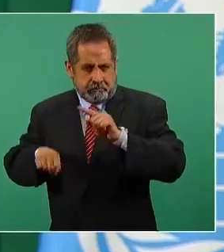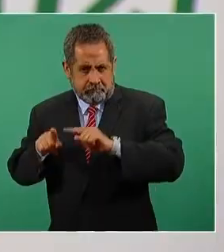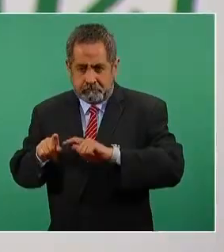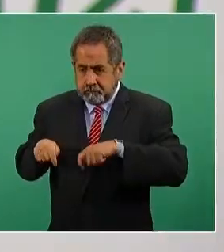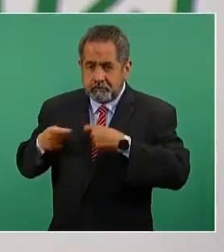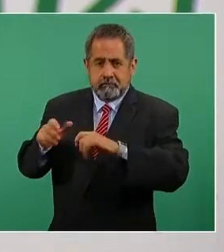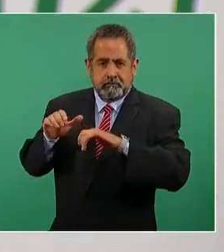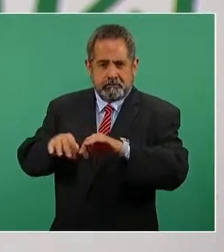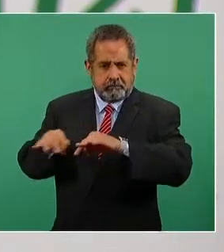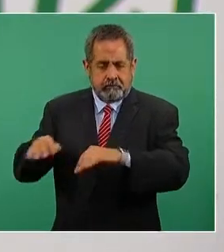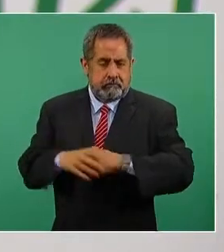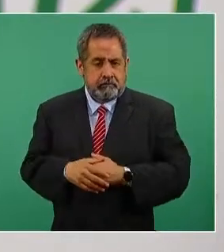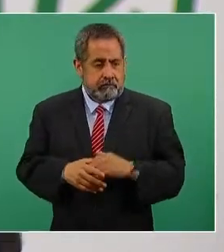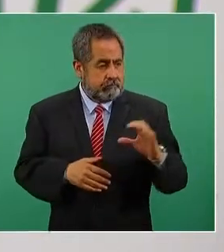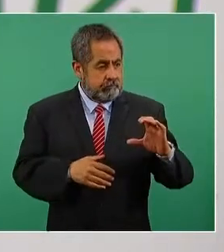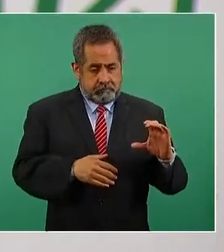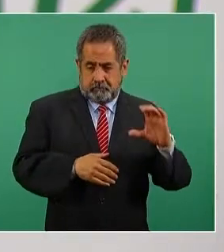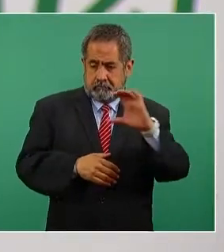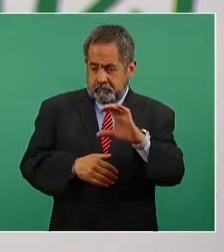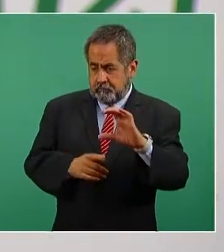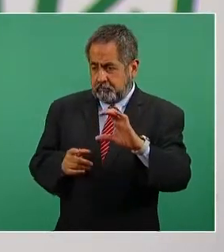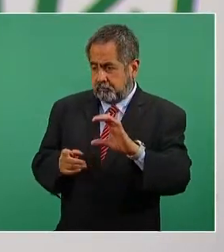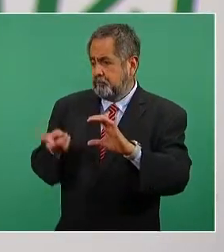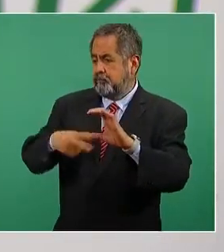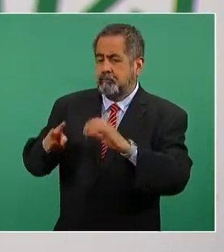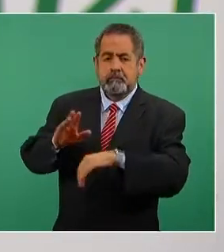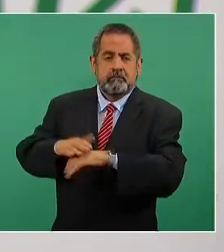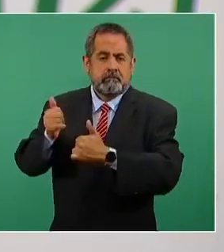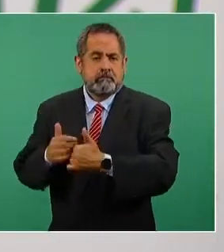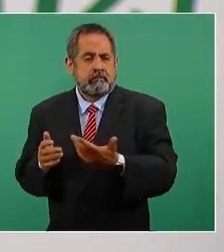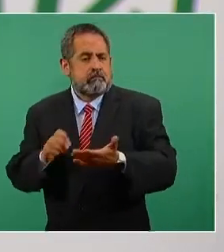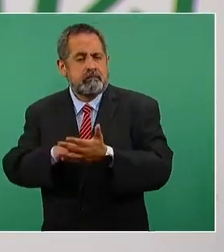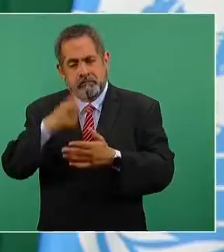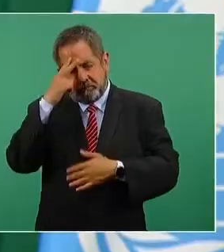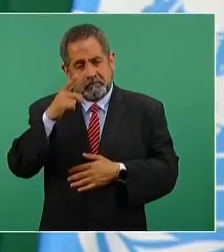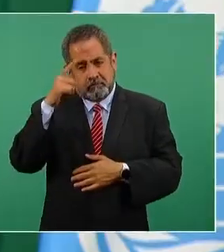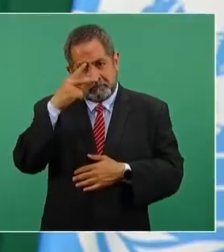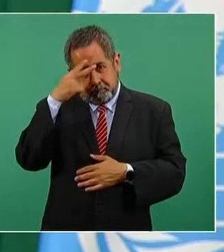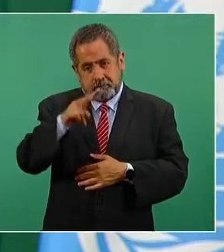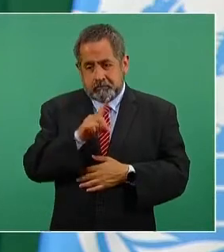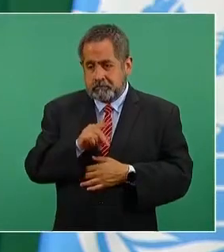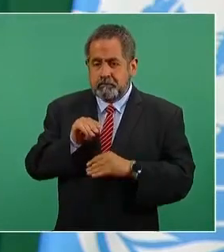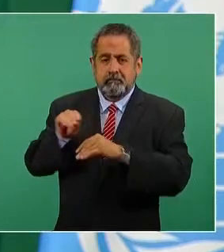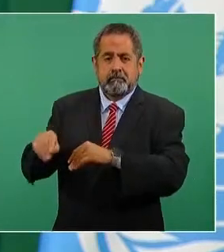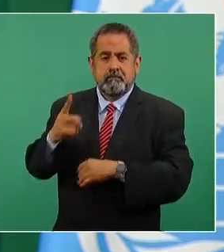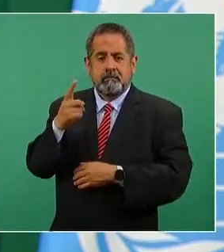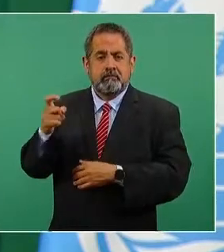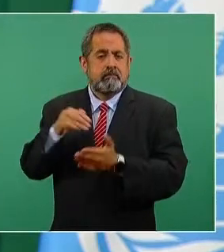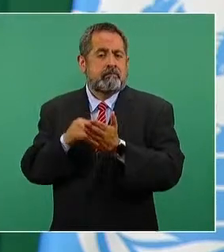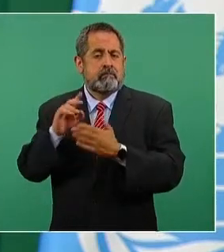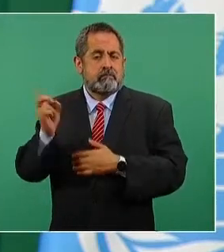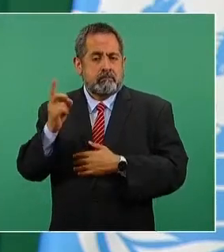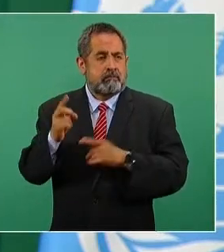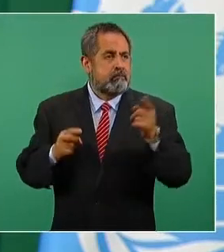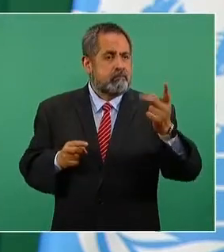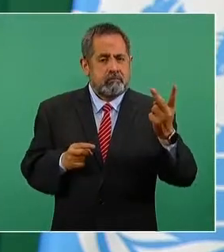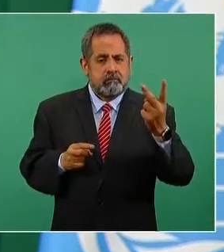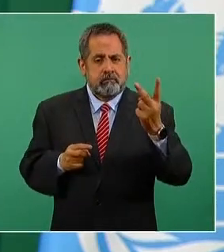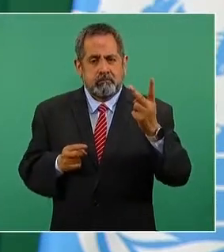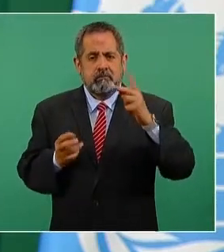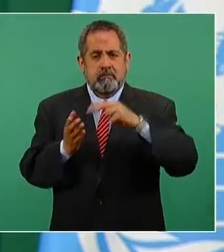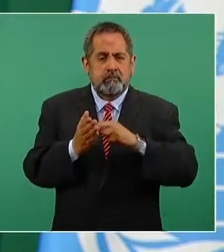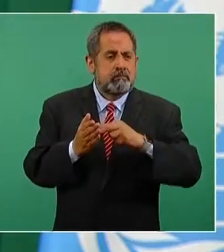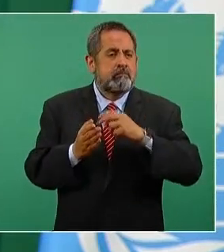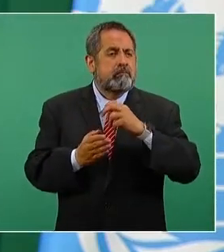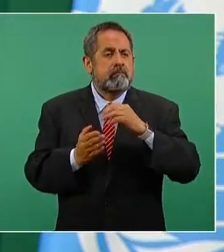Es proporcional al tamaño de las economías. Si México invierte 100 millones de dólares, Estados Unidos bien puede invertir 2,000 millones